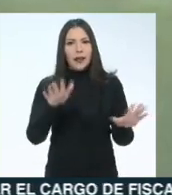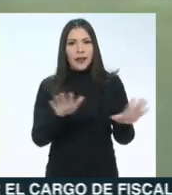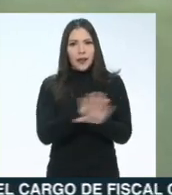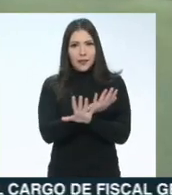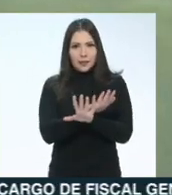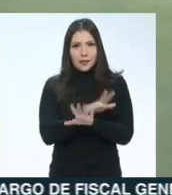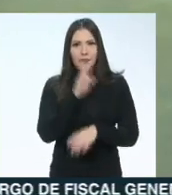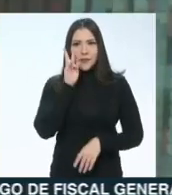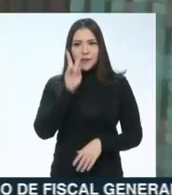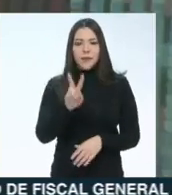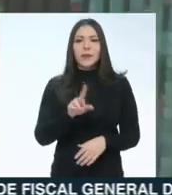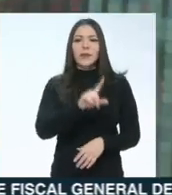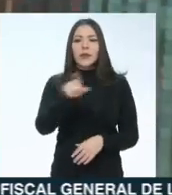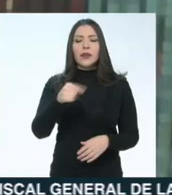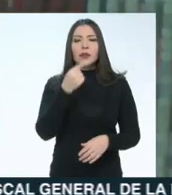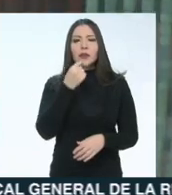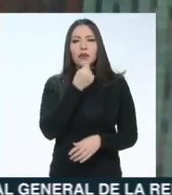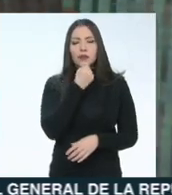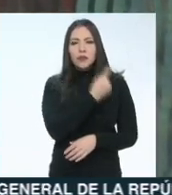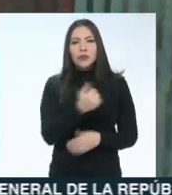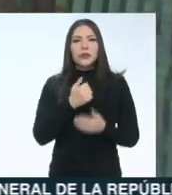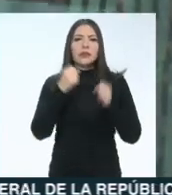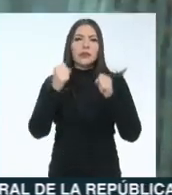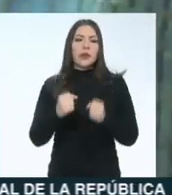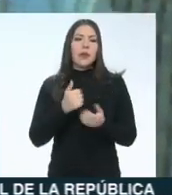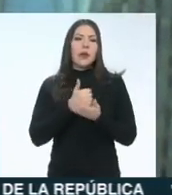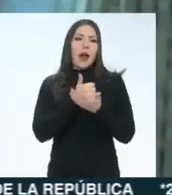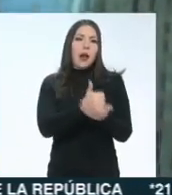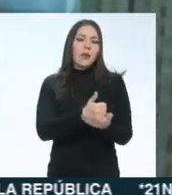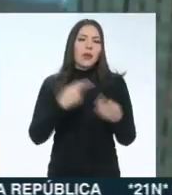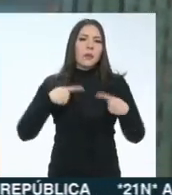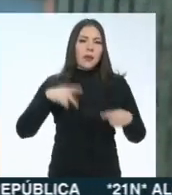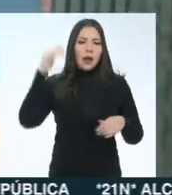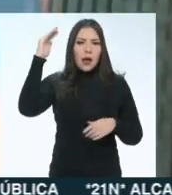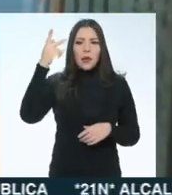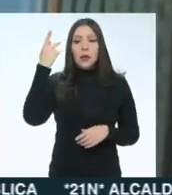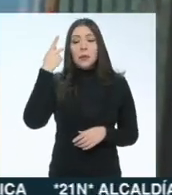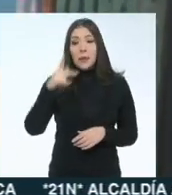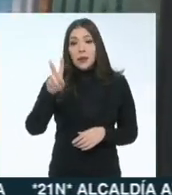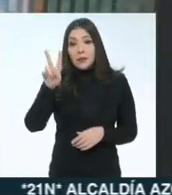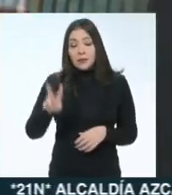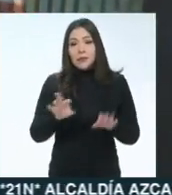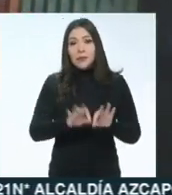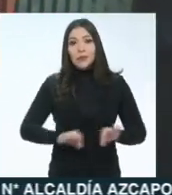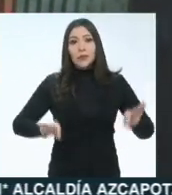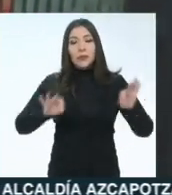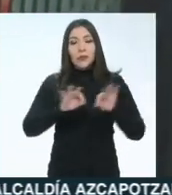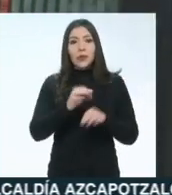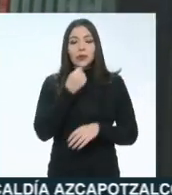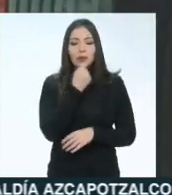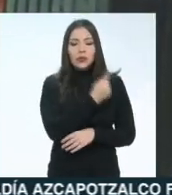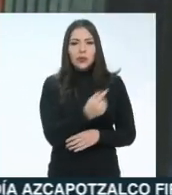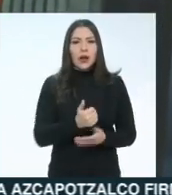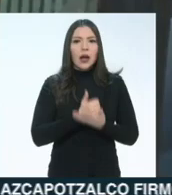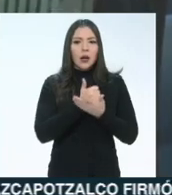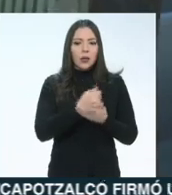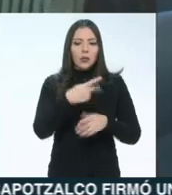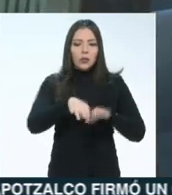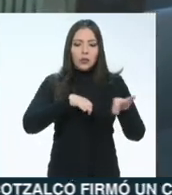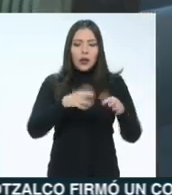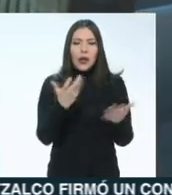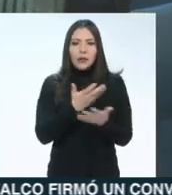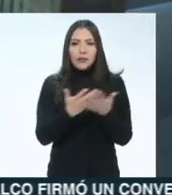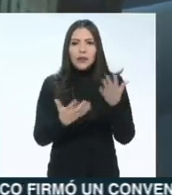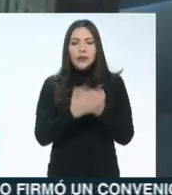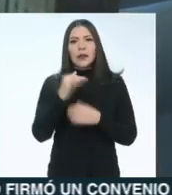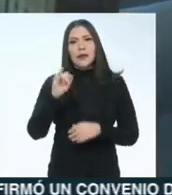Exactamente. de adultos, pero pese a ello, a mí la verdad me parece fundamental que desde pequeños los hagan notar que su trabajo es valioso, que son capaces de hacer